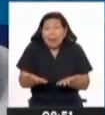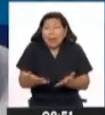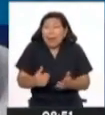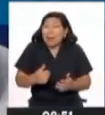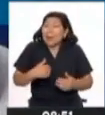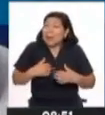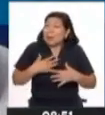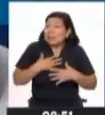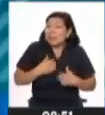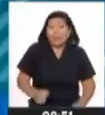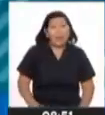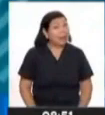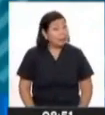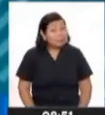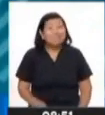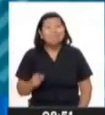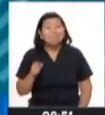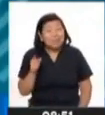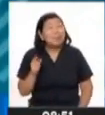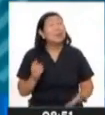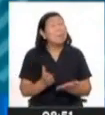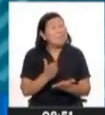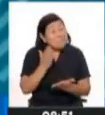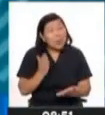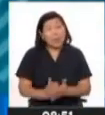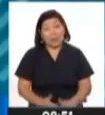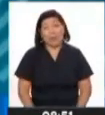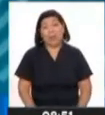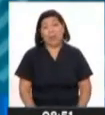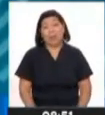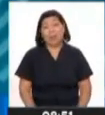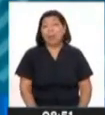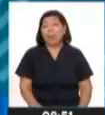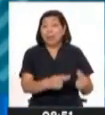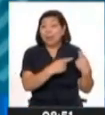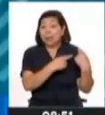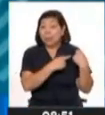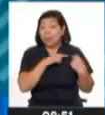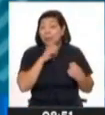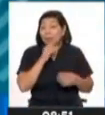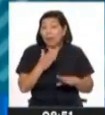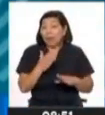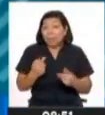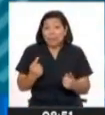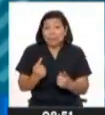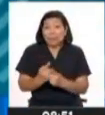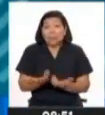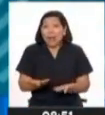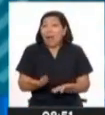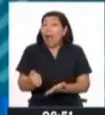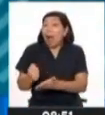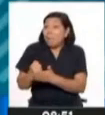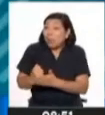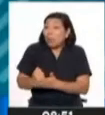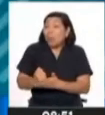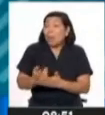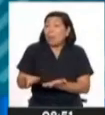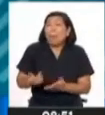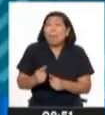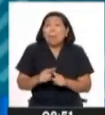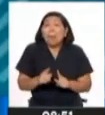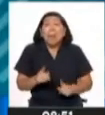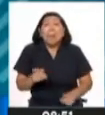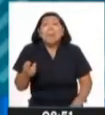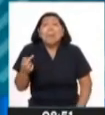autoestima saludable. Y hay un quiebre ahí precisamente de la percepción de los roles, como usted señala, frente a las personas que debería proteger a los menores, en todo